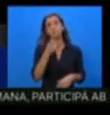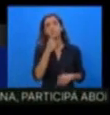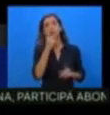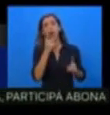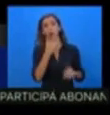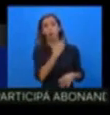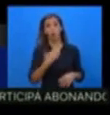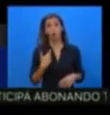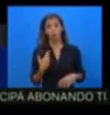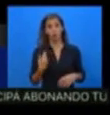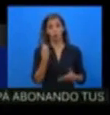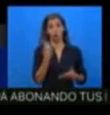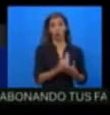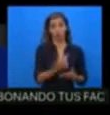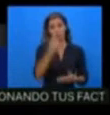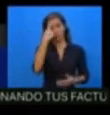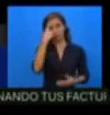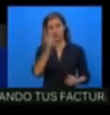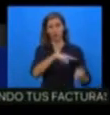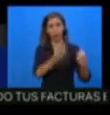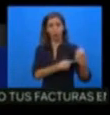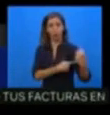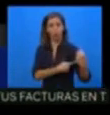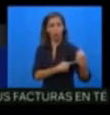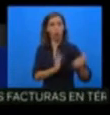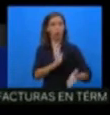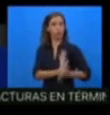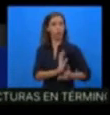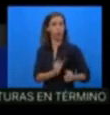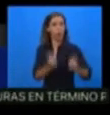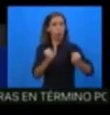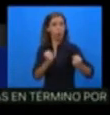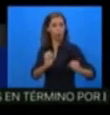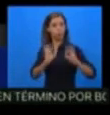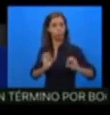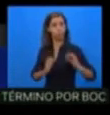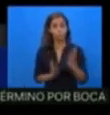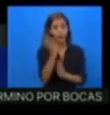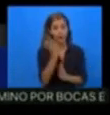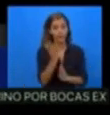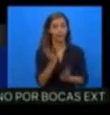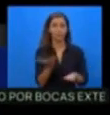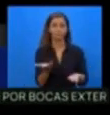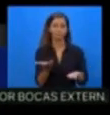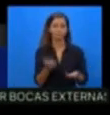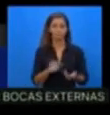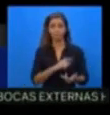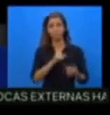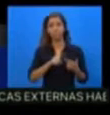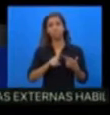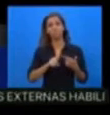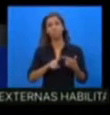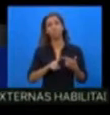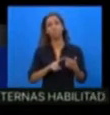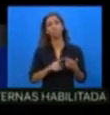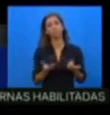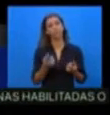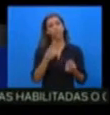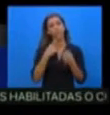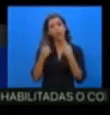va a creer que va a tomar el poder todo y para siempre segundo que el diálogo a un